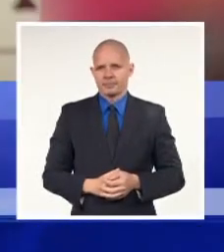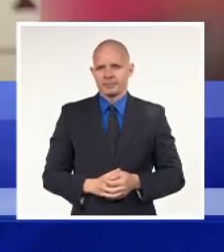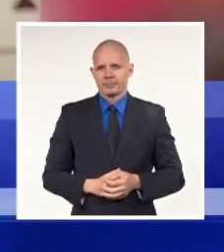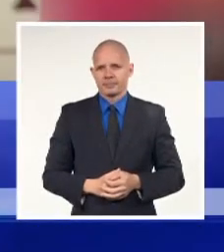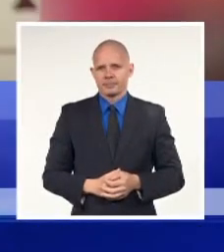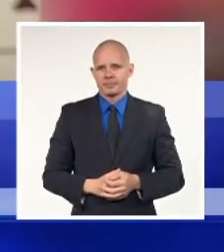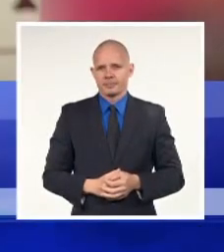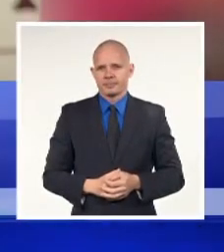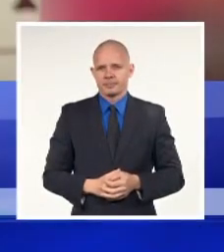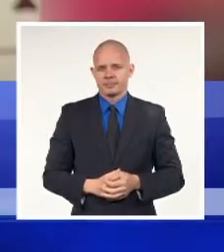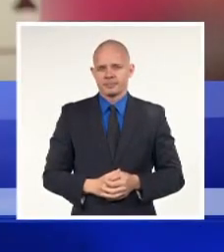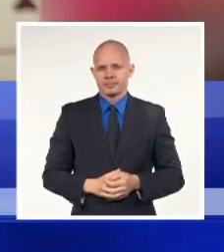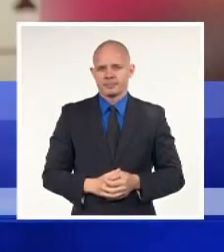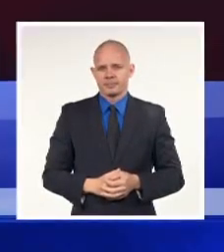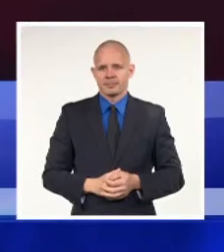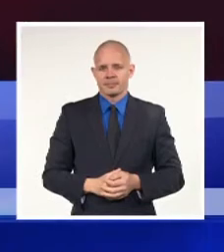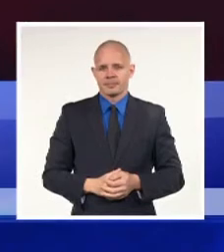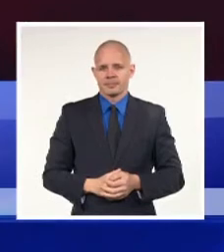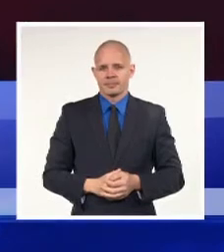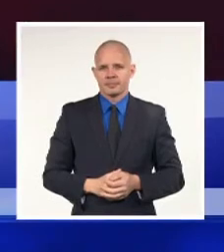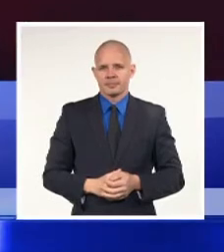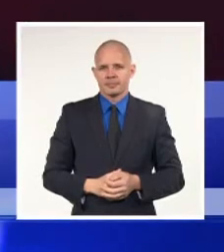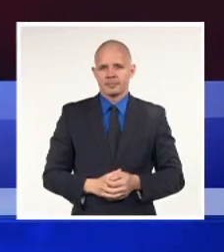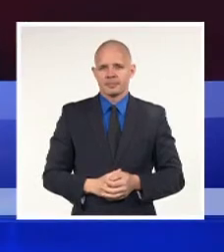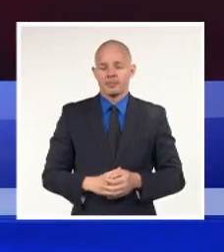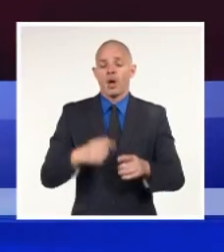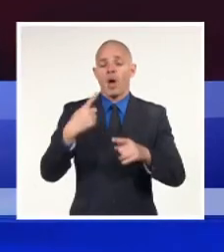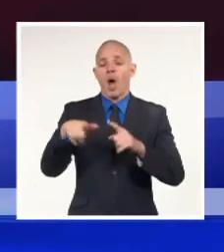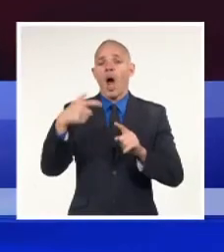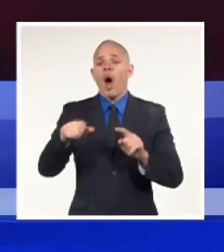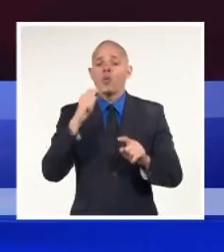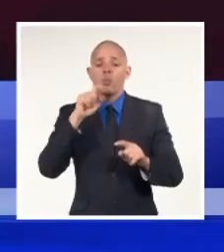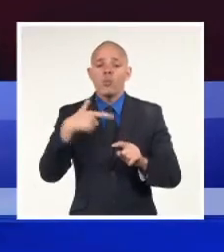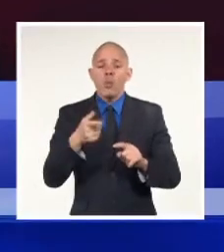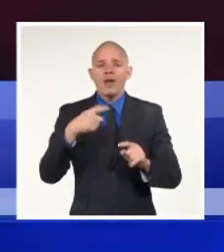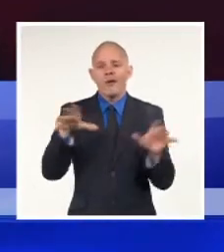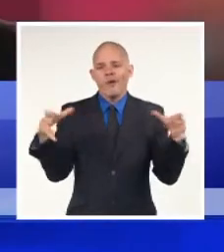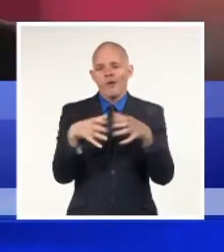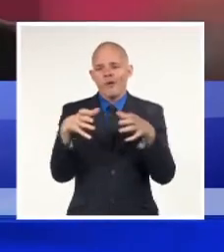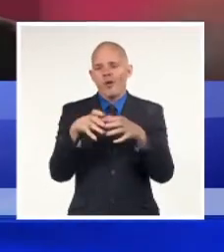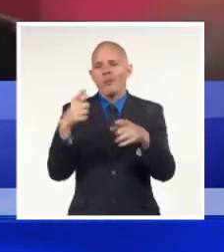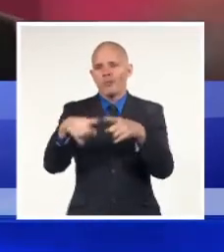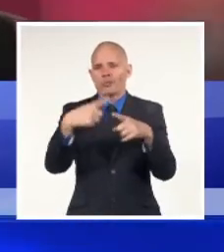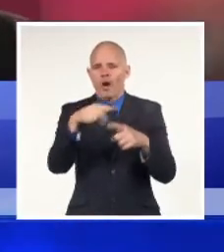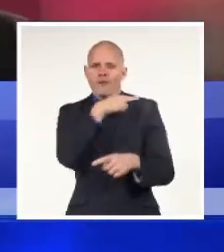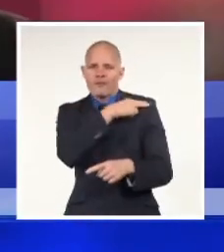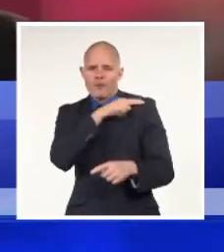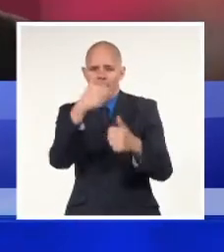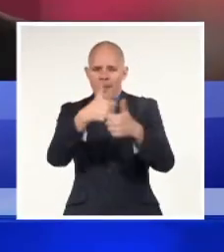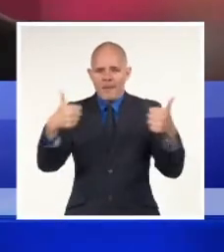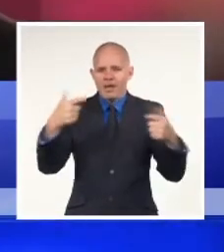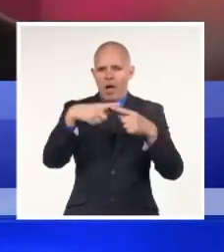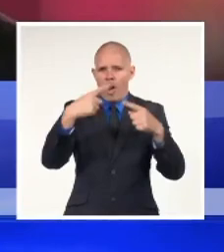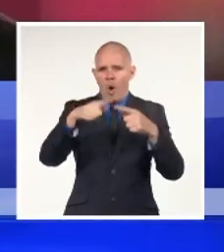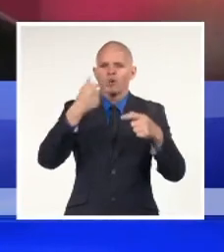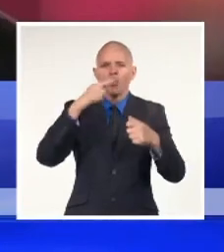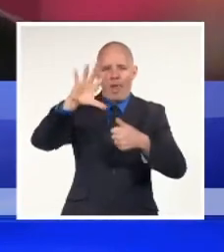Cambio climático, migración, seguridad y comercio en agenda del próximo encuentro entre mandatarios de América del